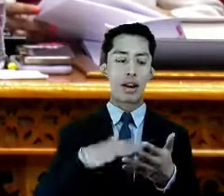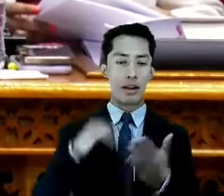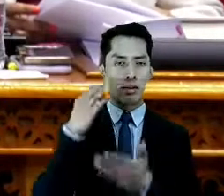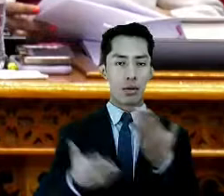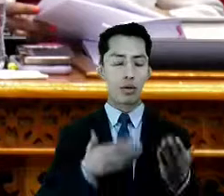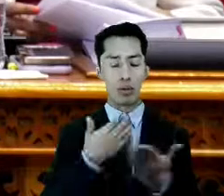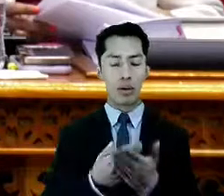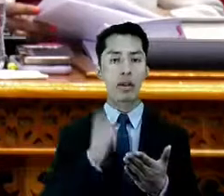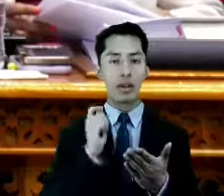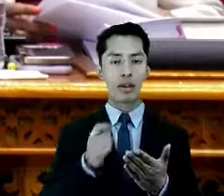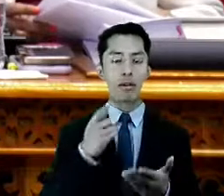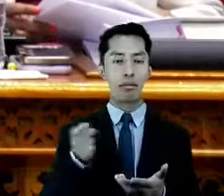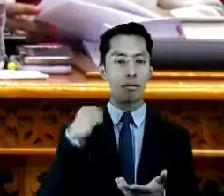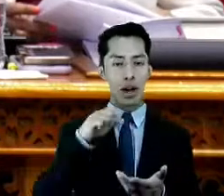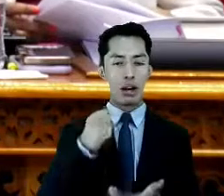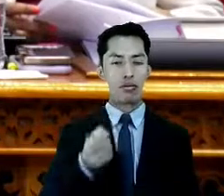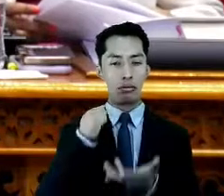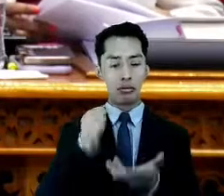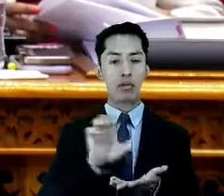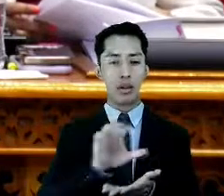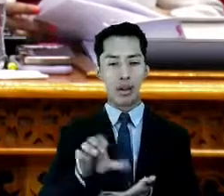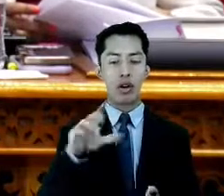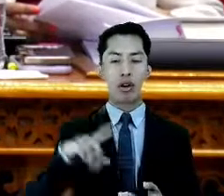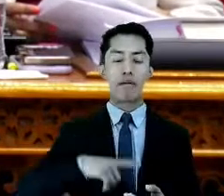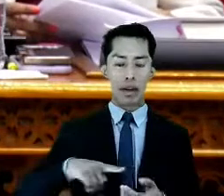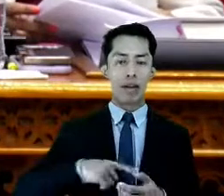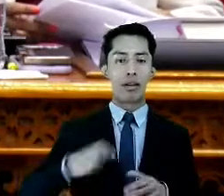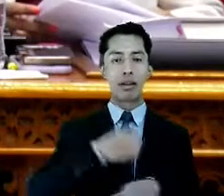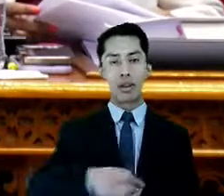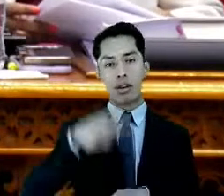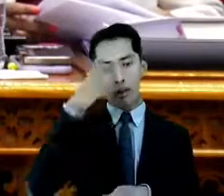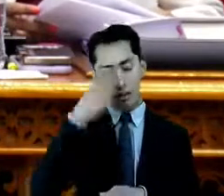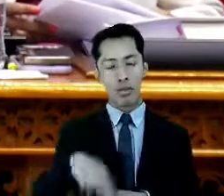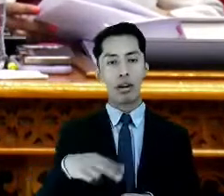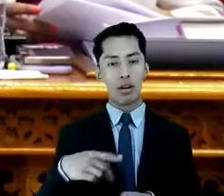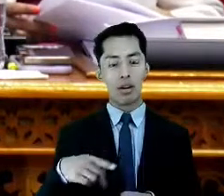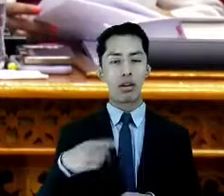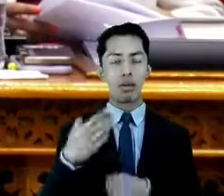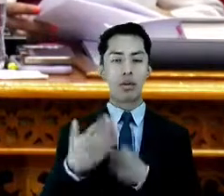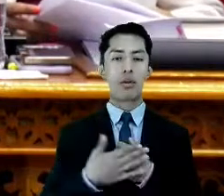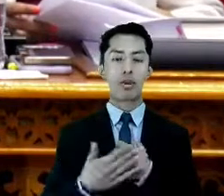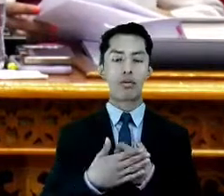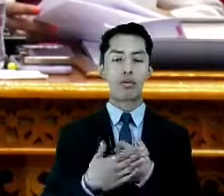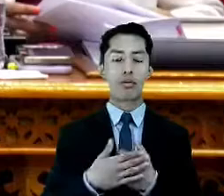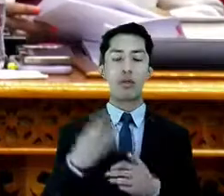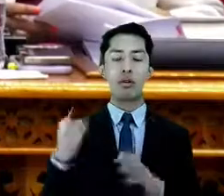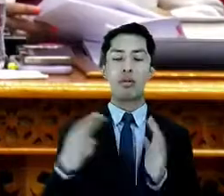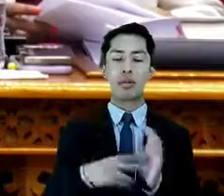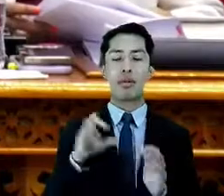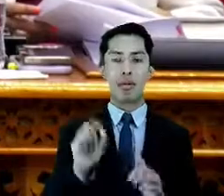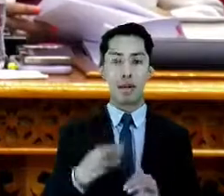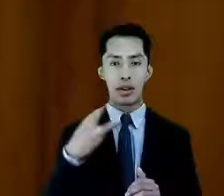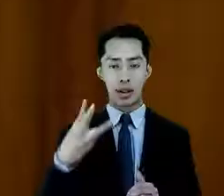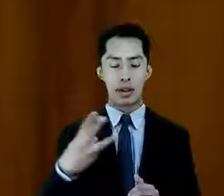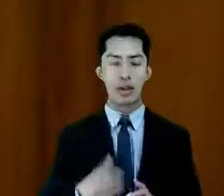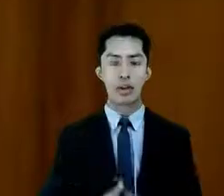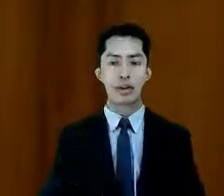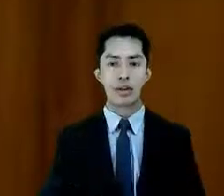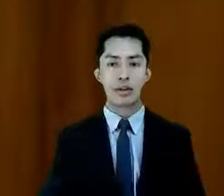de decreto del presupuesto de egresos del Gobierno del Estado de México para el ejercicio fiscal 2023.